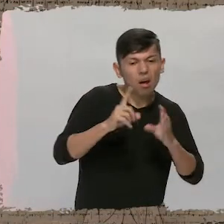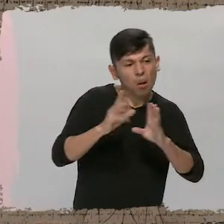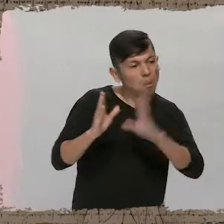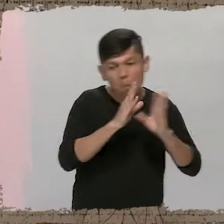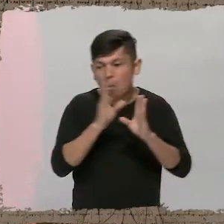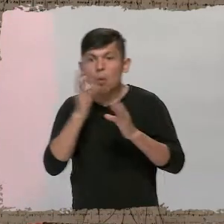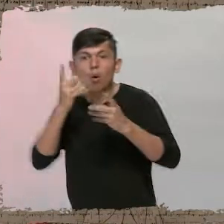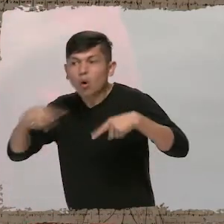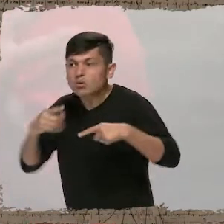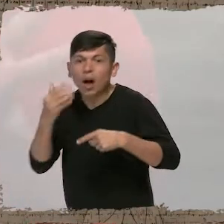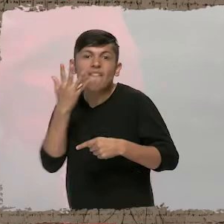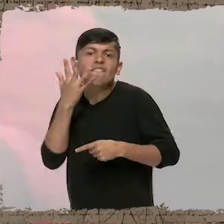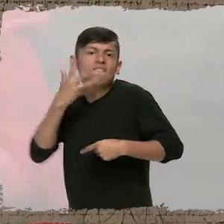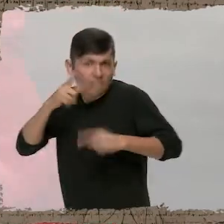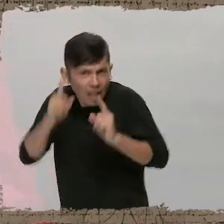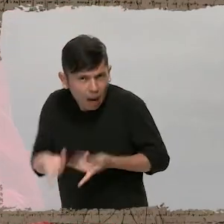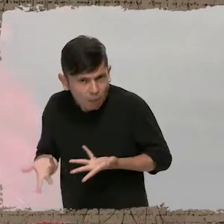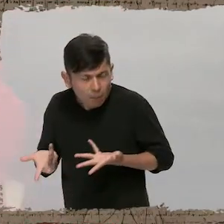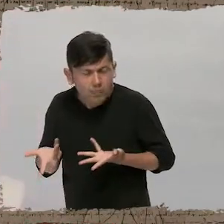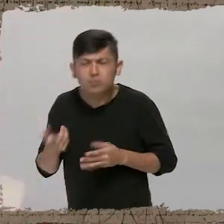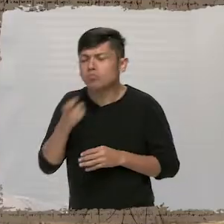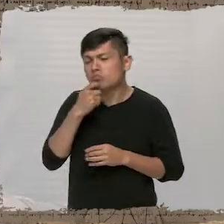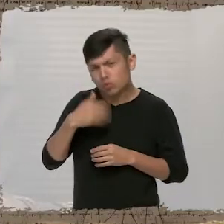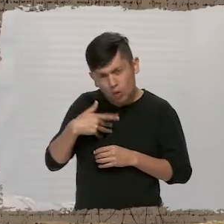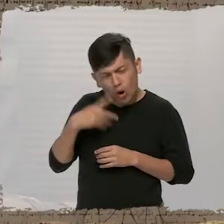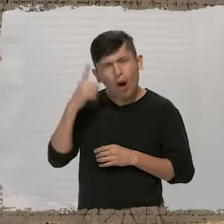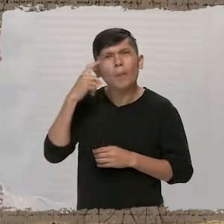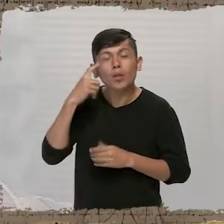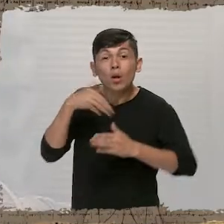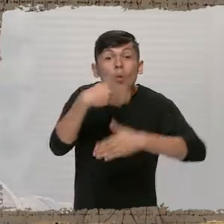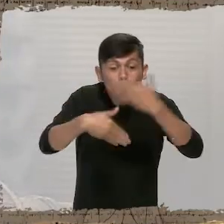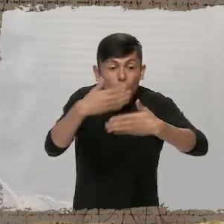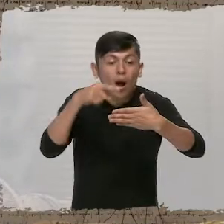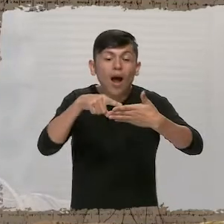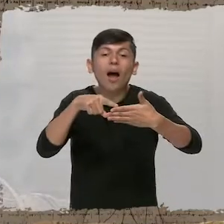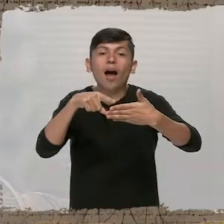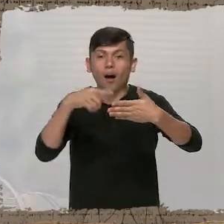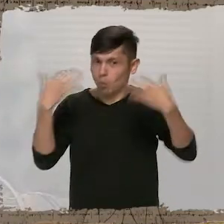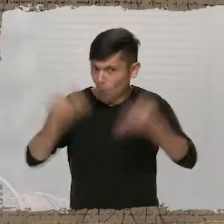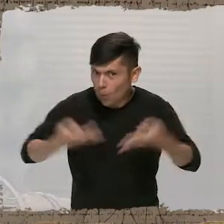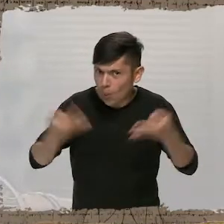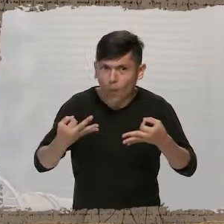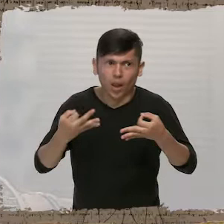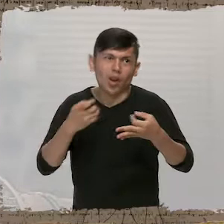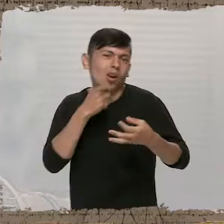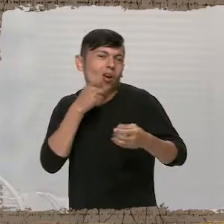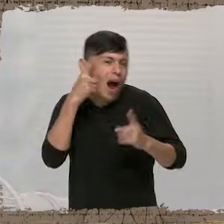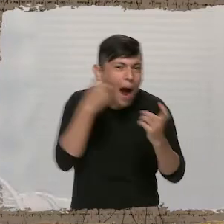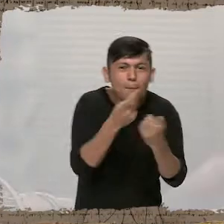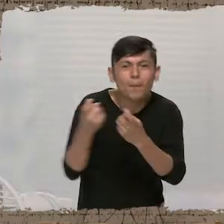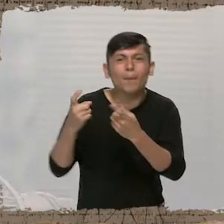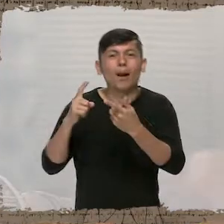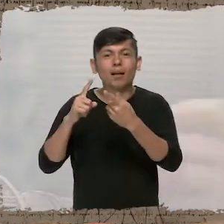aprendí que un montón de cosas me encantan y yo aprendí que jugar es una forma recopa de aprender